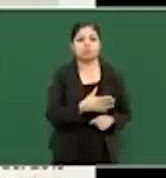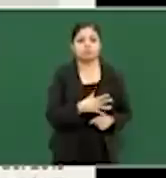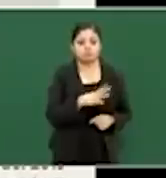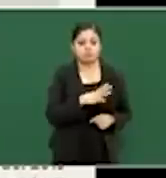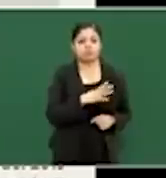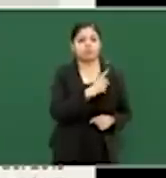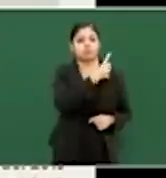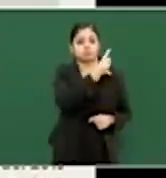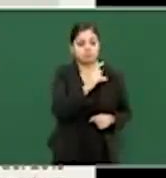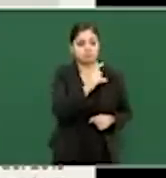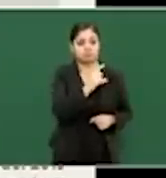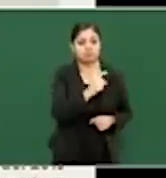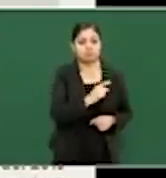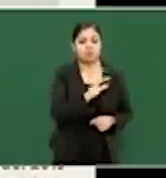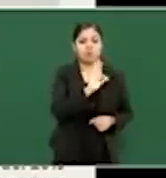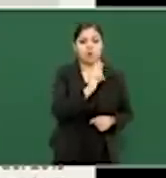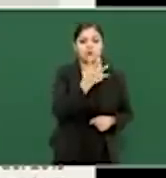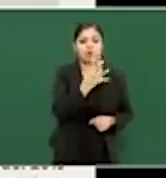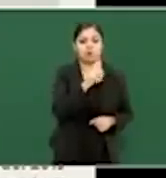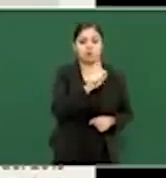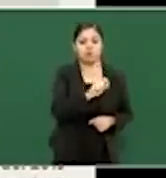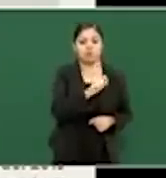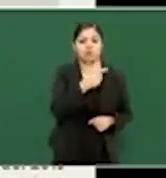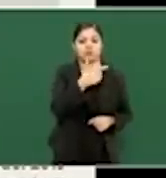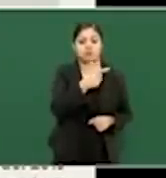una reducción de un